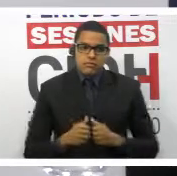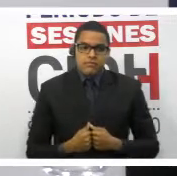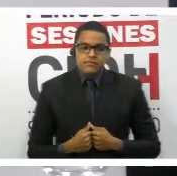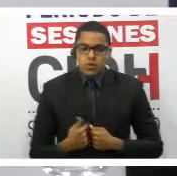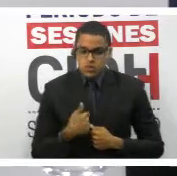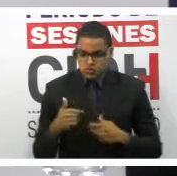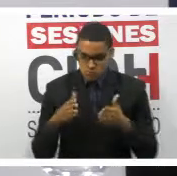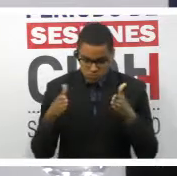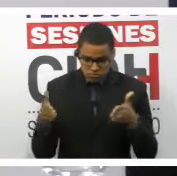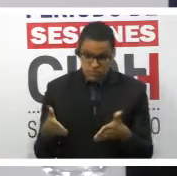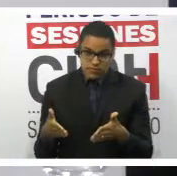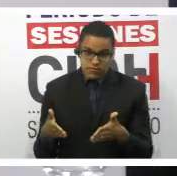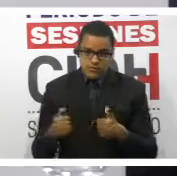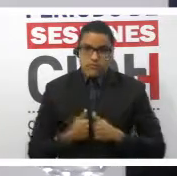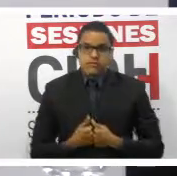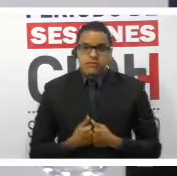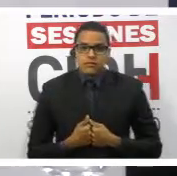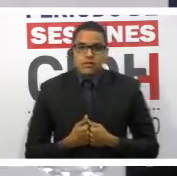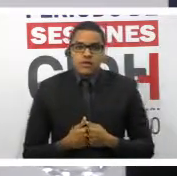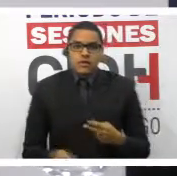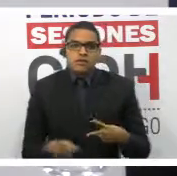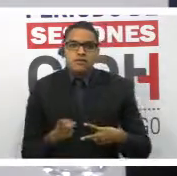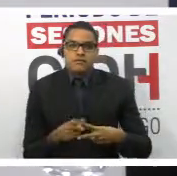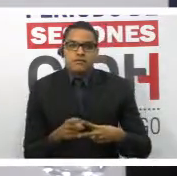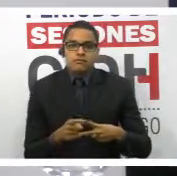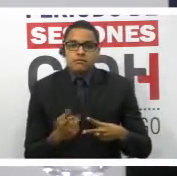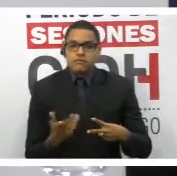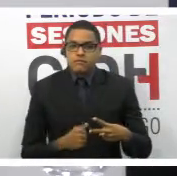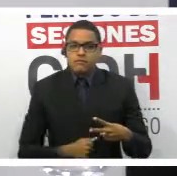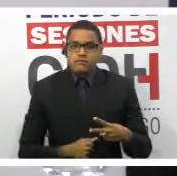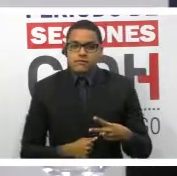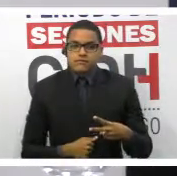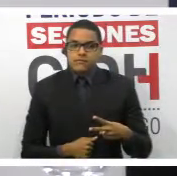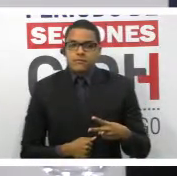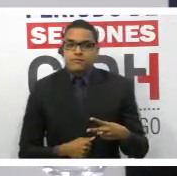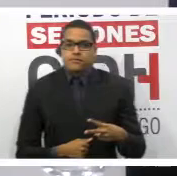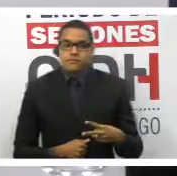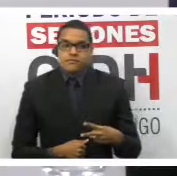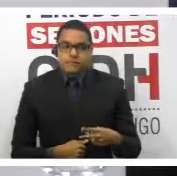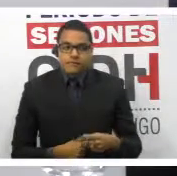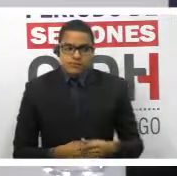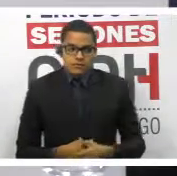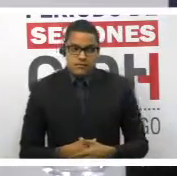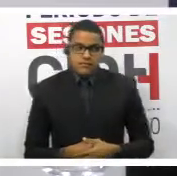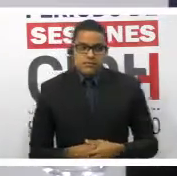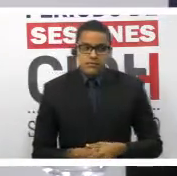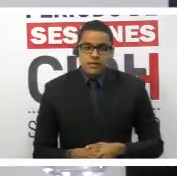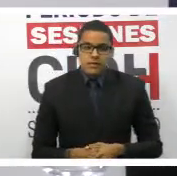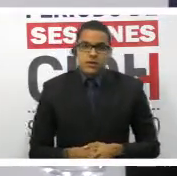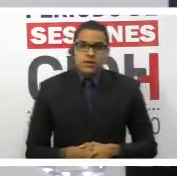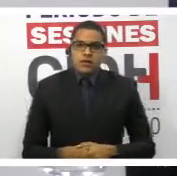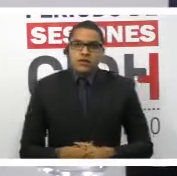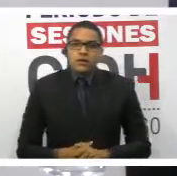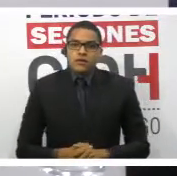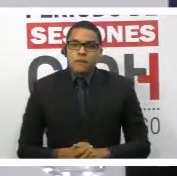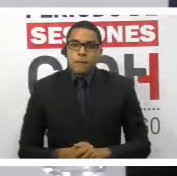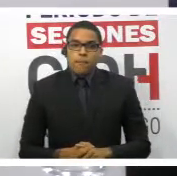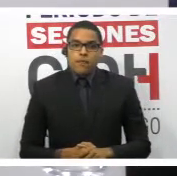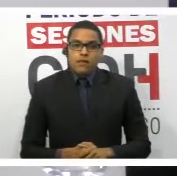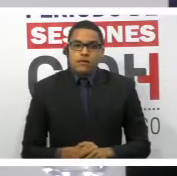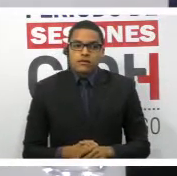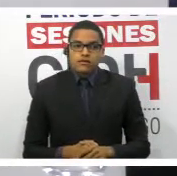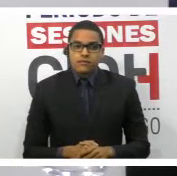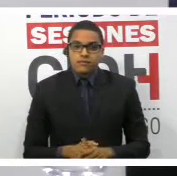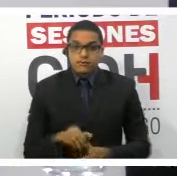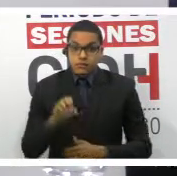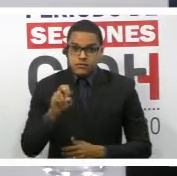que aquí se ha expuesto uno tiene que ver con en la propia convención de naciones unidas sobre